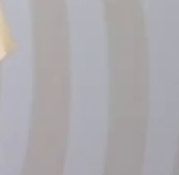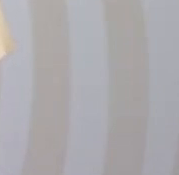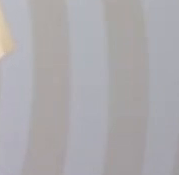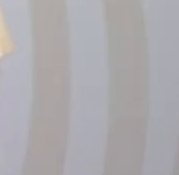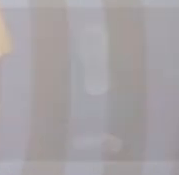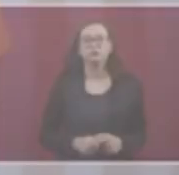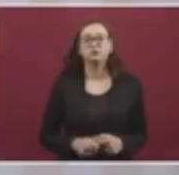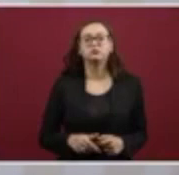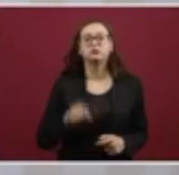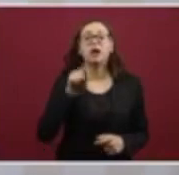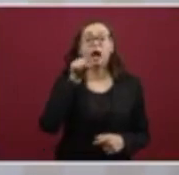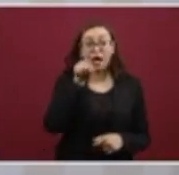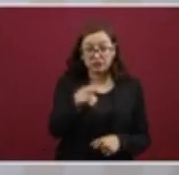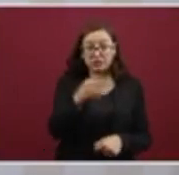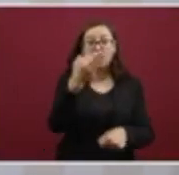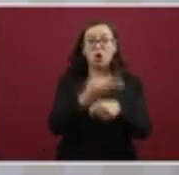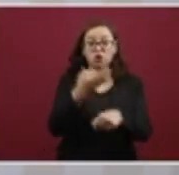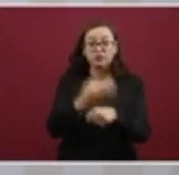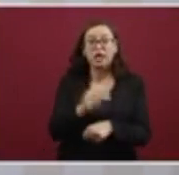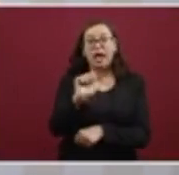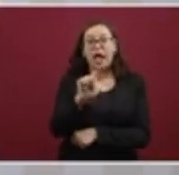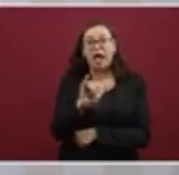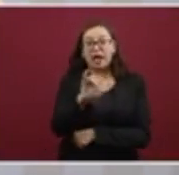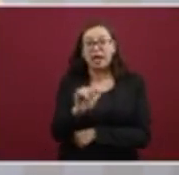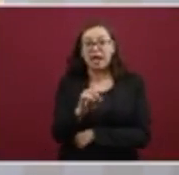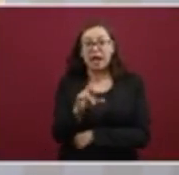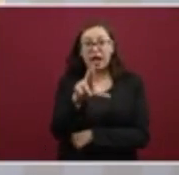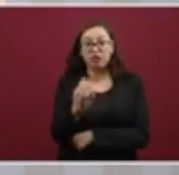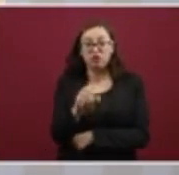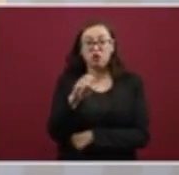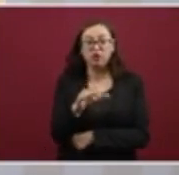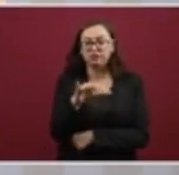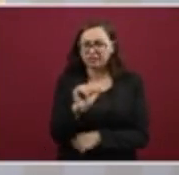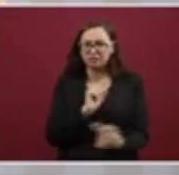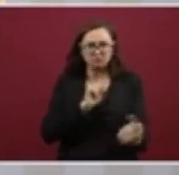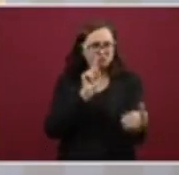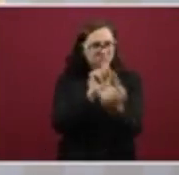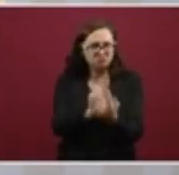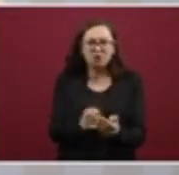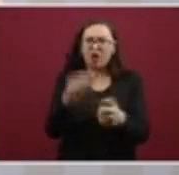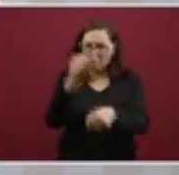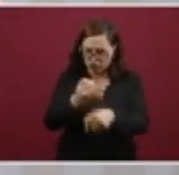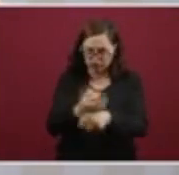Gobernación, con mucho gusto. Ahora mismo te va a seguir atendiendo. Y siempre vamos a atender.